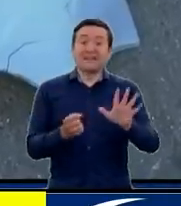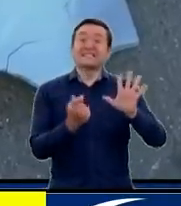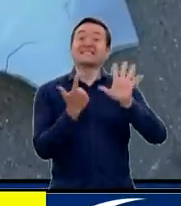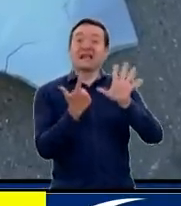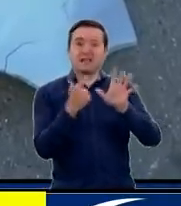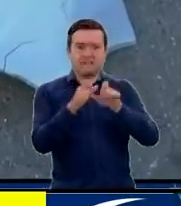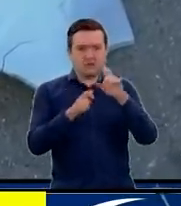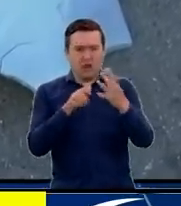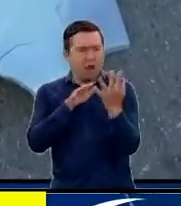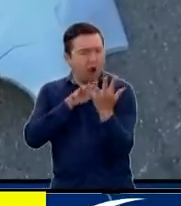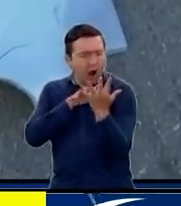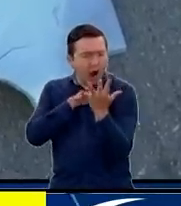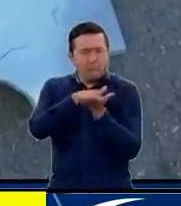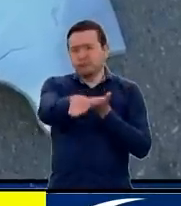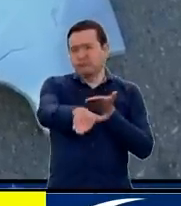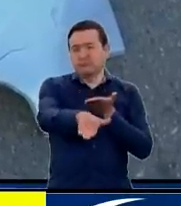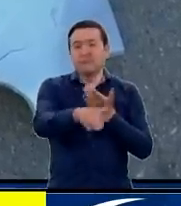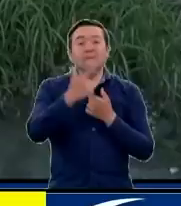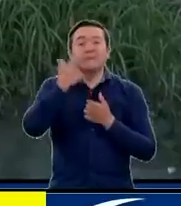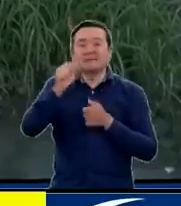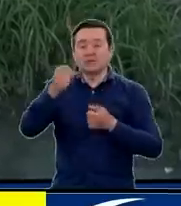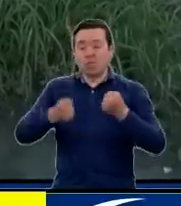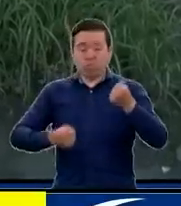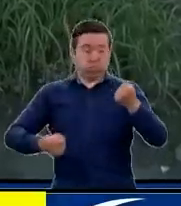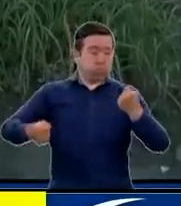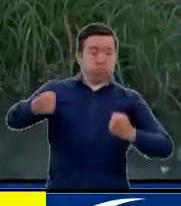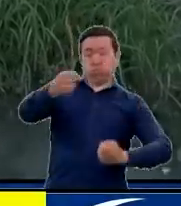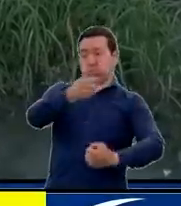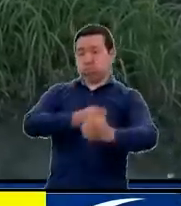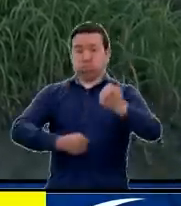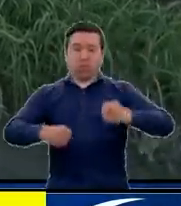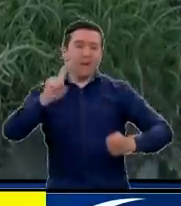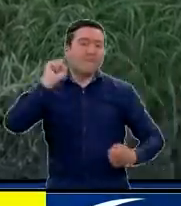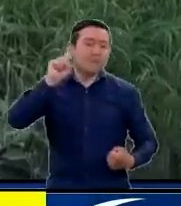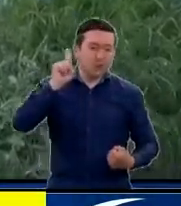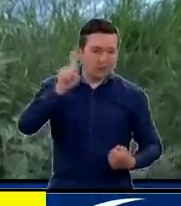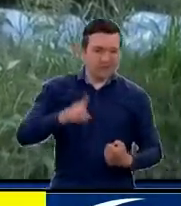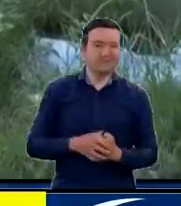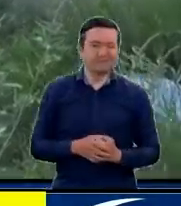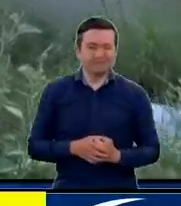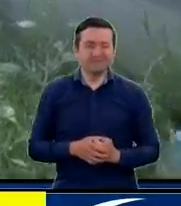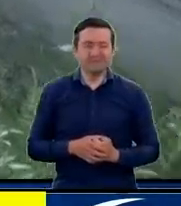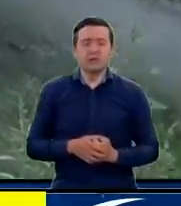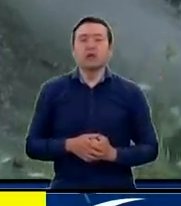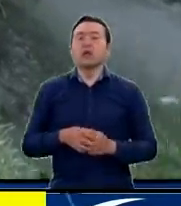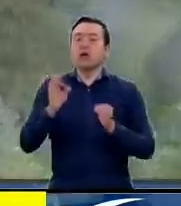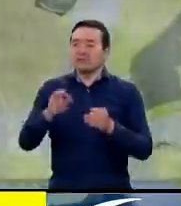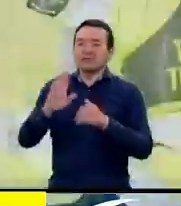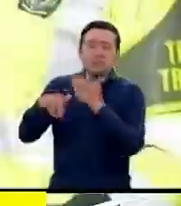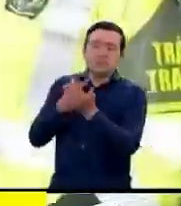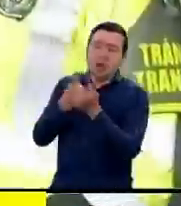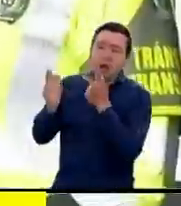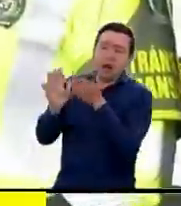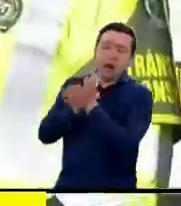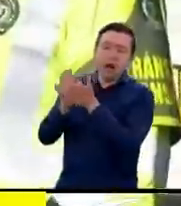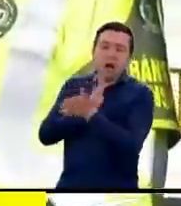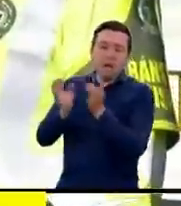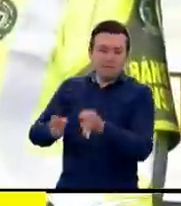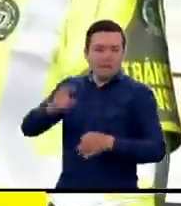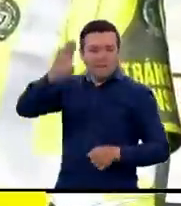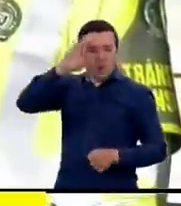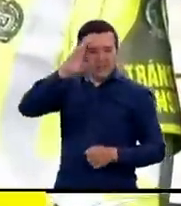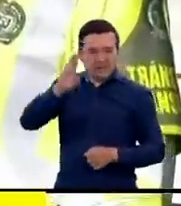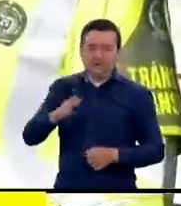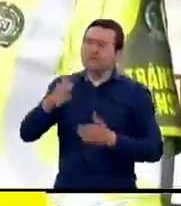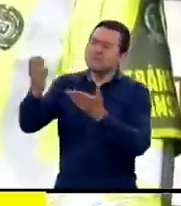un conductor que al parecer estaba en alto grado de alicoramiento. Esto nos lo va a confirmar el comandante de la Policía de Tránsito. Capitán Wilson Mendoza, cuéntenos,